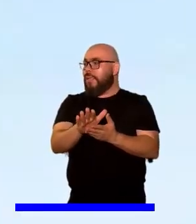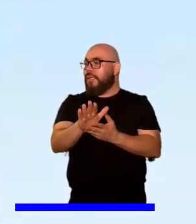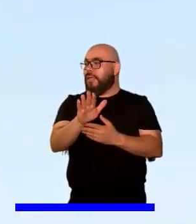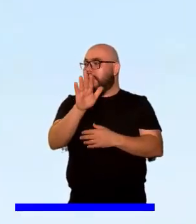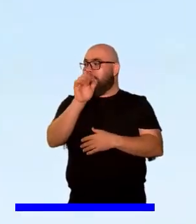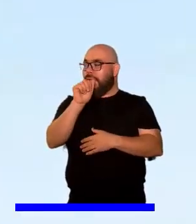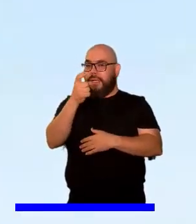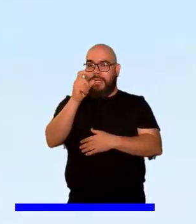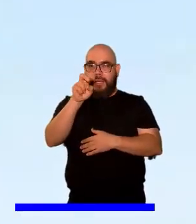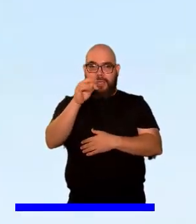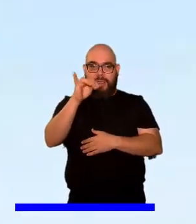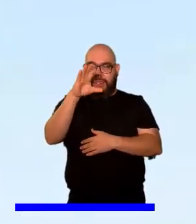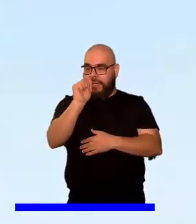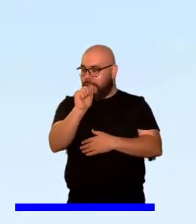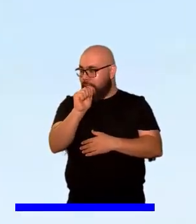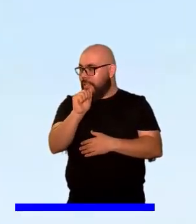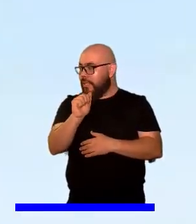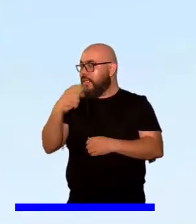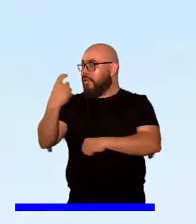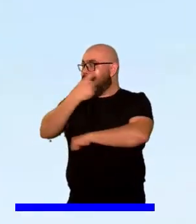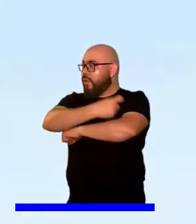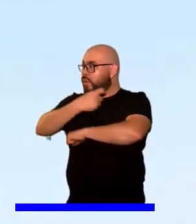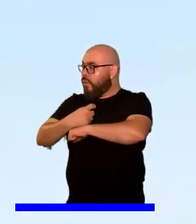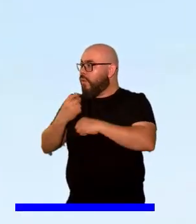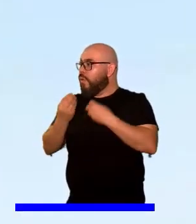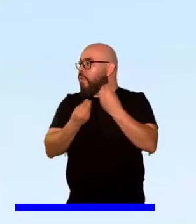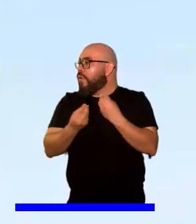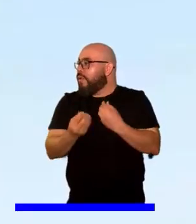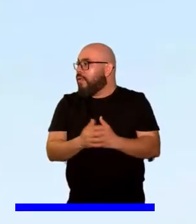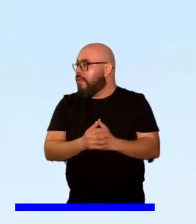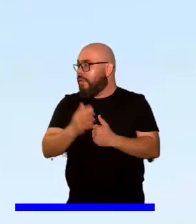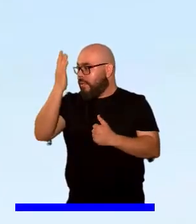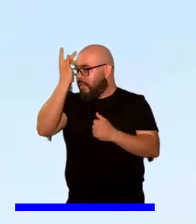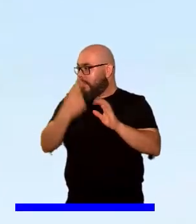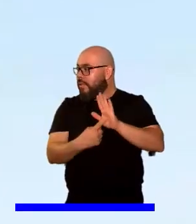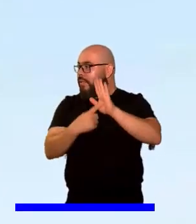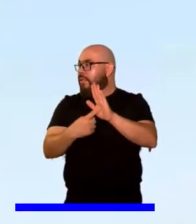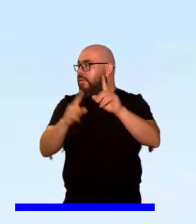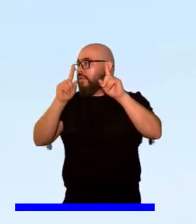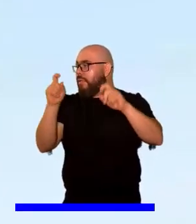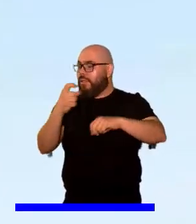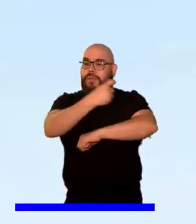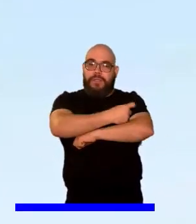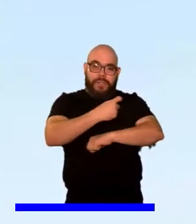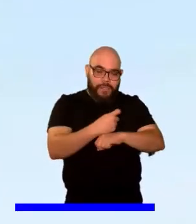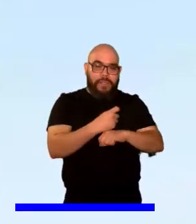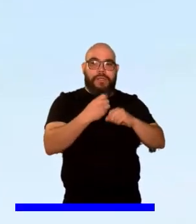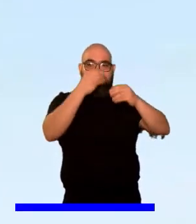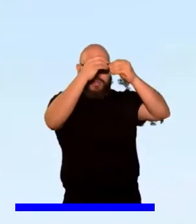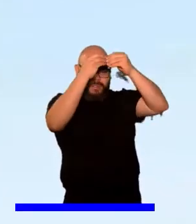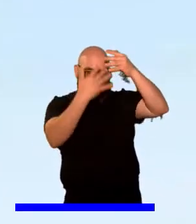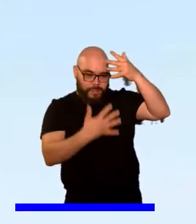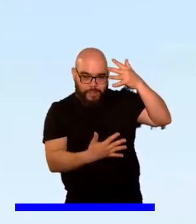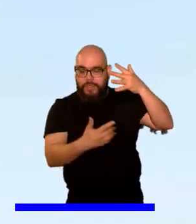definir ahorita, y cómo lo hacemos desde Google, porque a la larga pues yo tengo que mostrarles un poco de la plataforma que yo